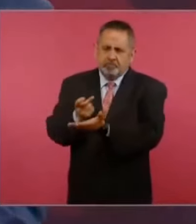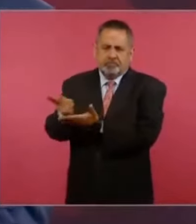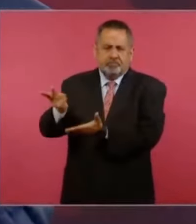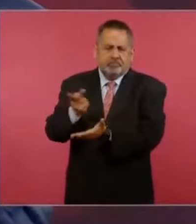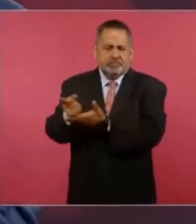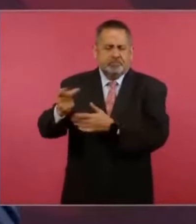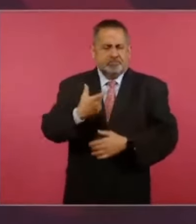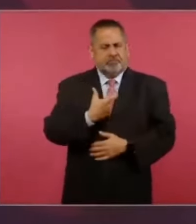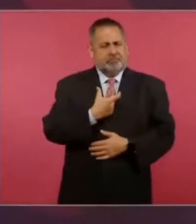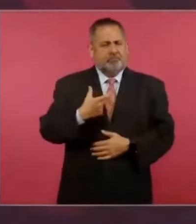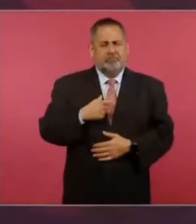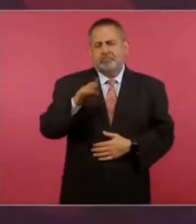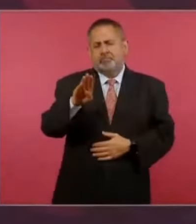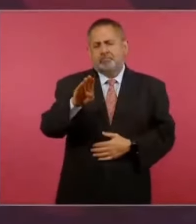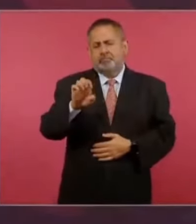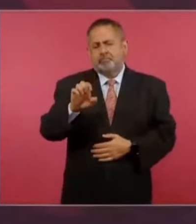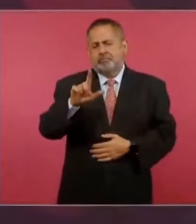Belisario Domínguez.